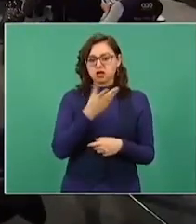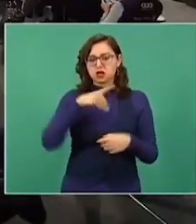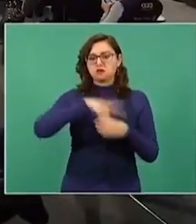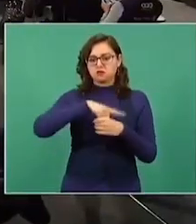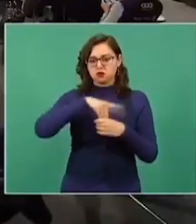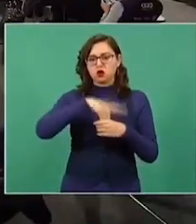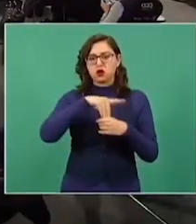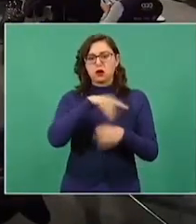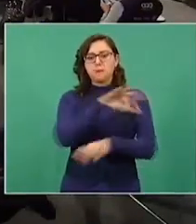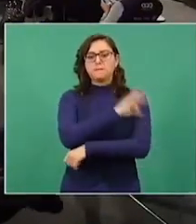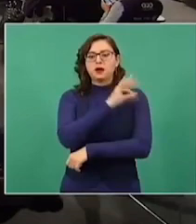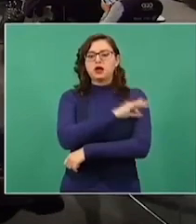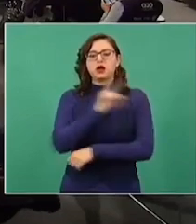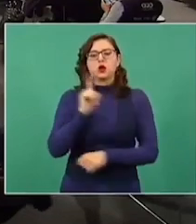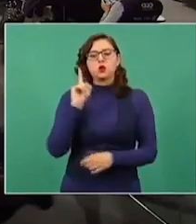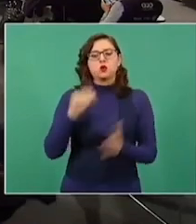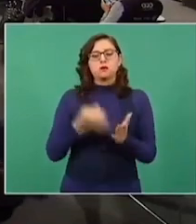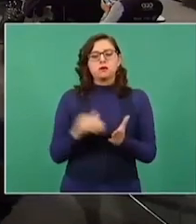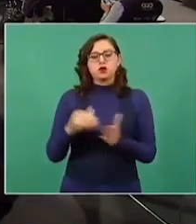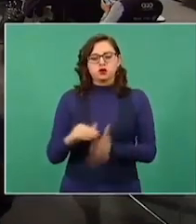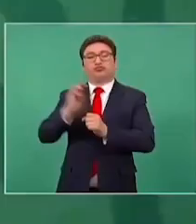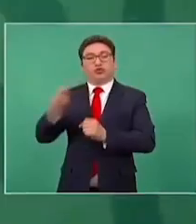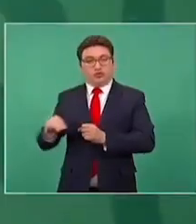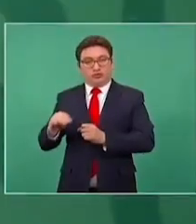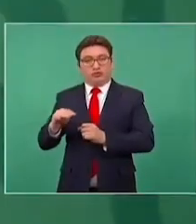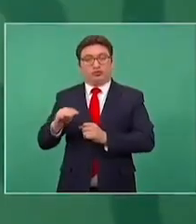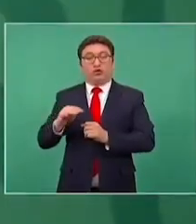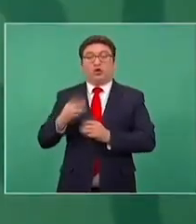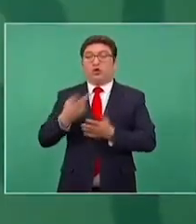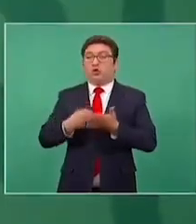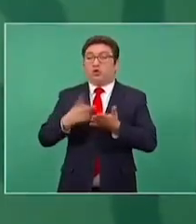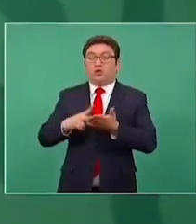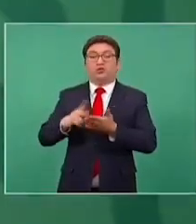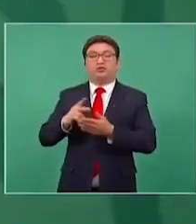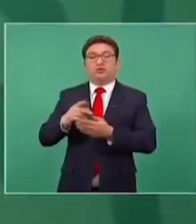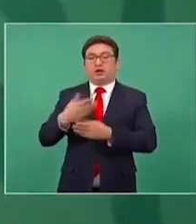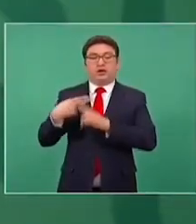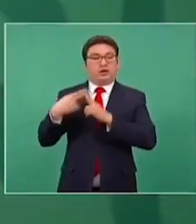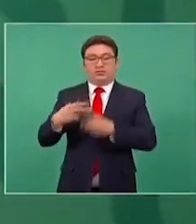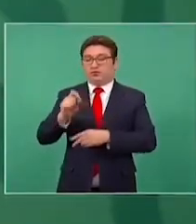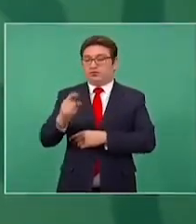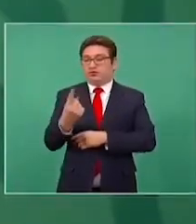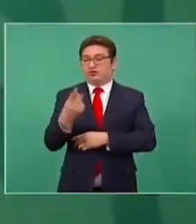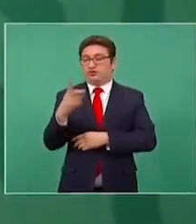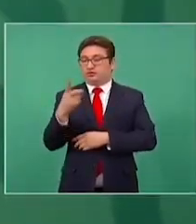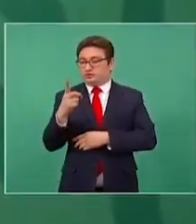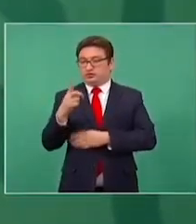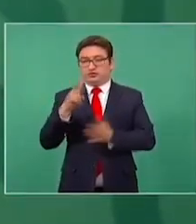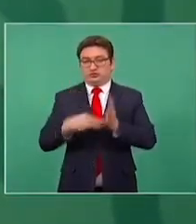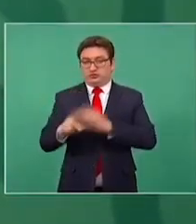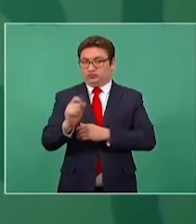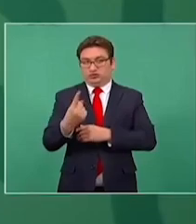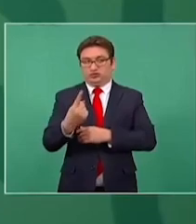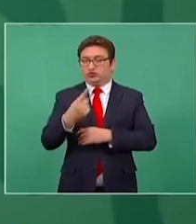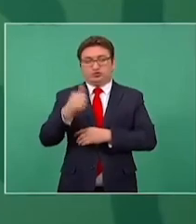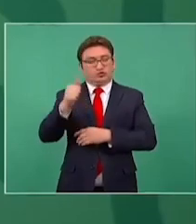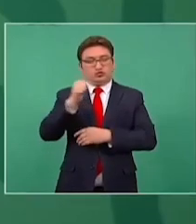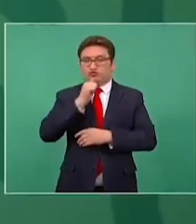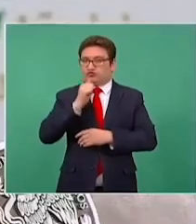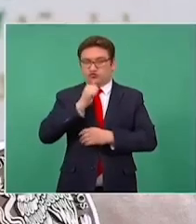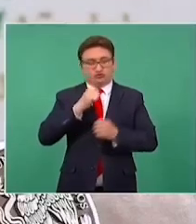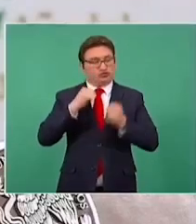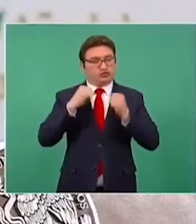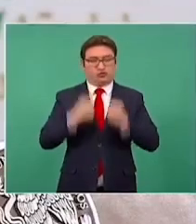de Nuevo León advirtieron este mediodía que se espera un aumento significativo de los